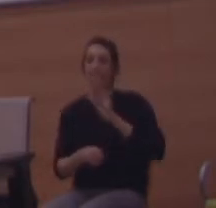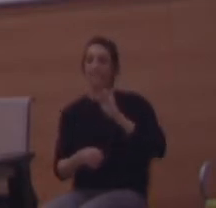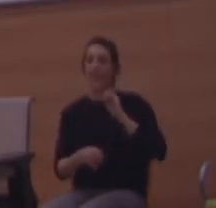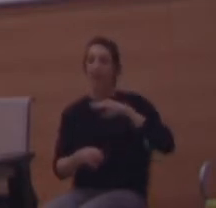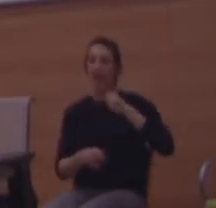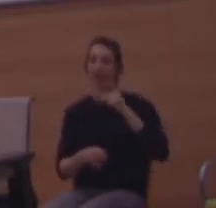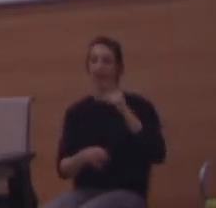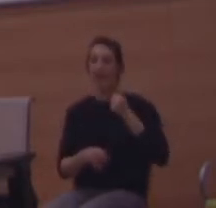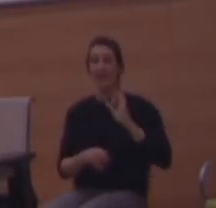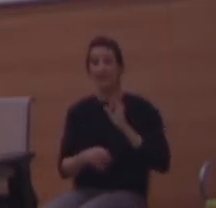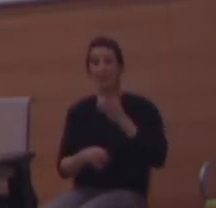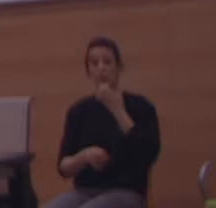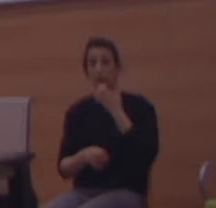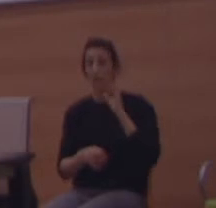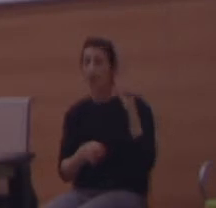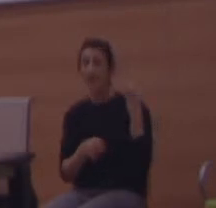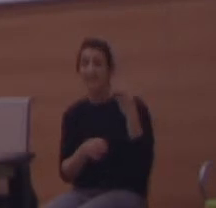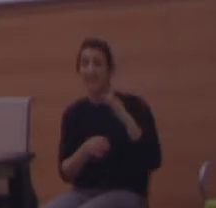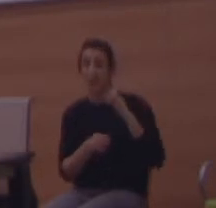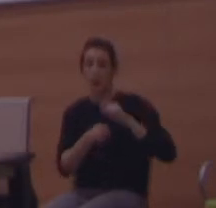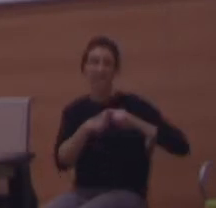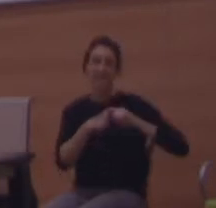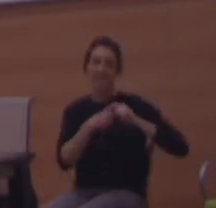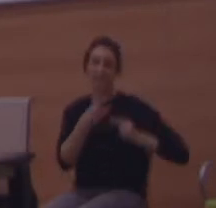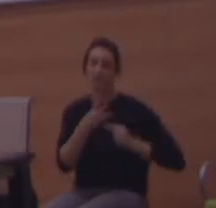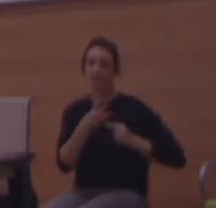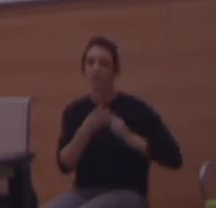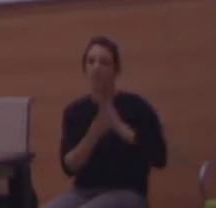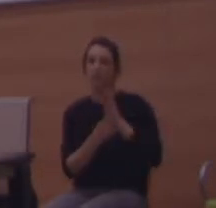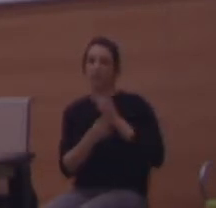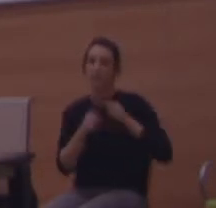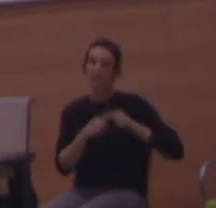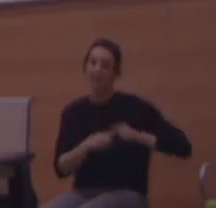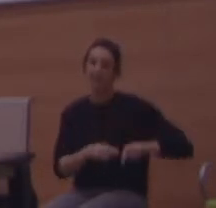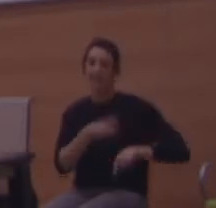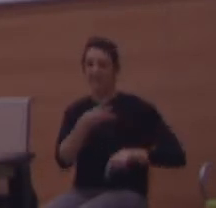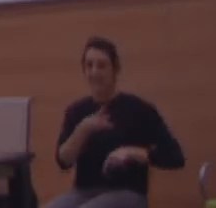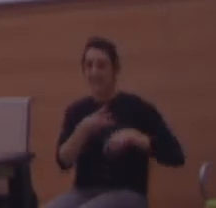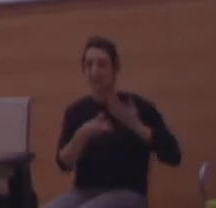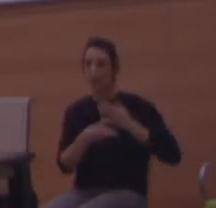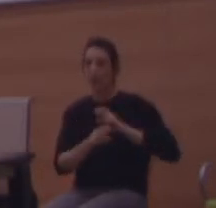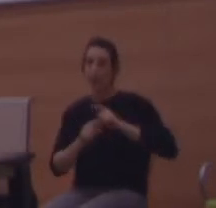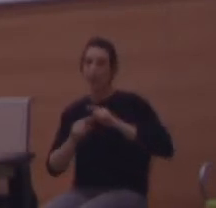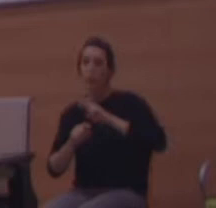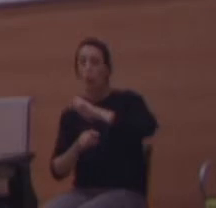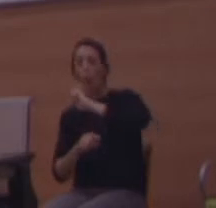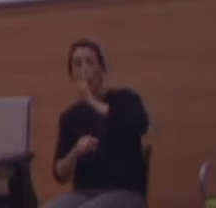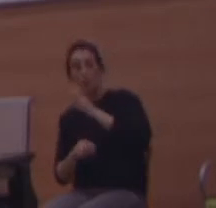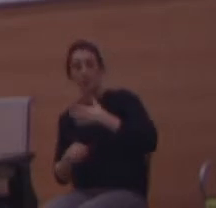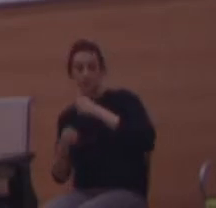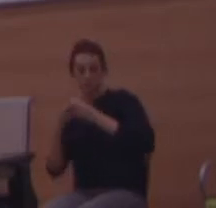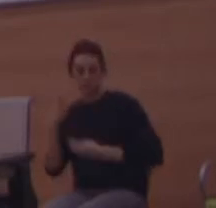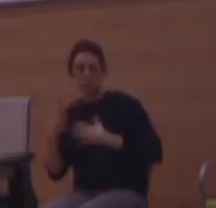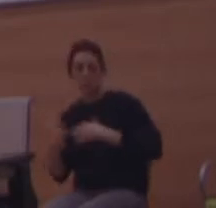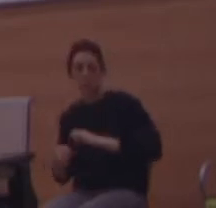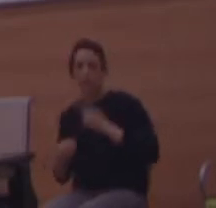obtener tanto las siliconas. Vamos a dividirlas en tres, aunque veremos que se pueden utilizar diferentes durezas. Siliconas blandas,